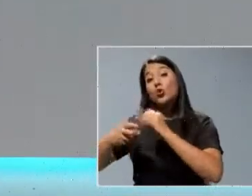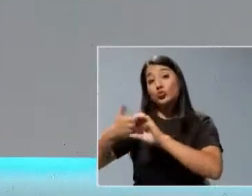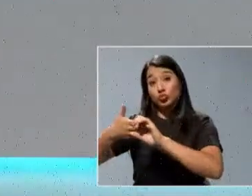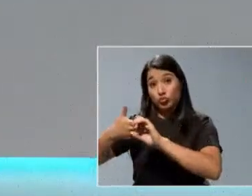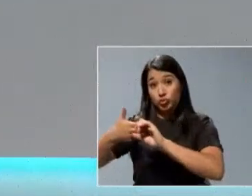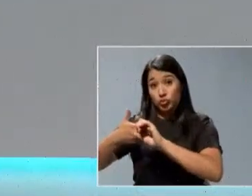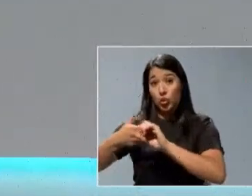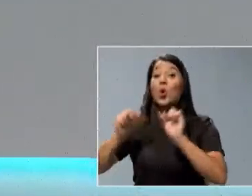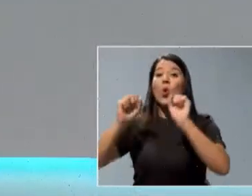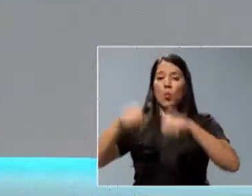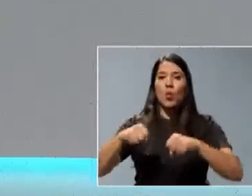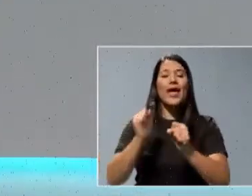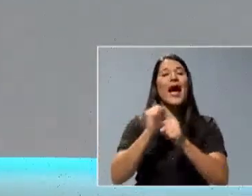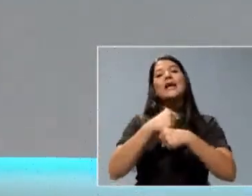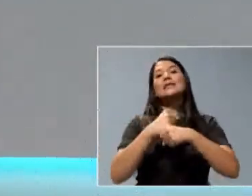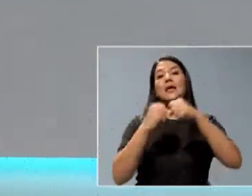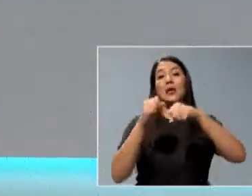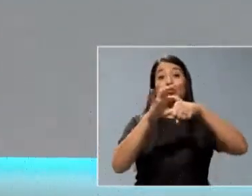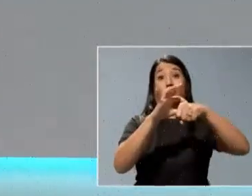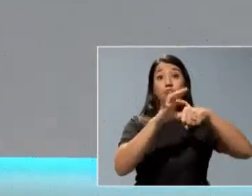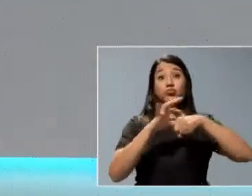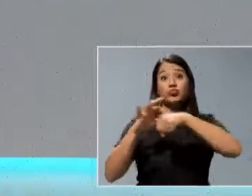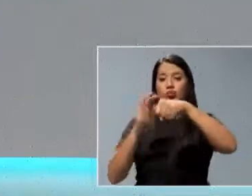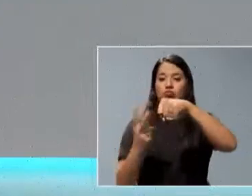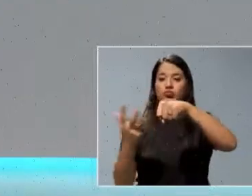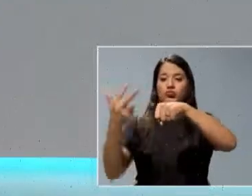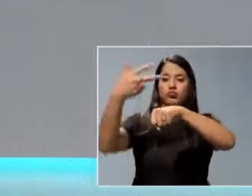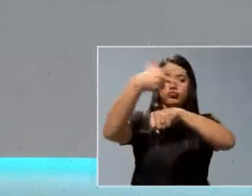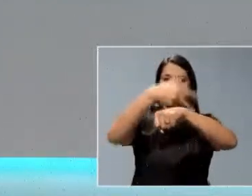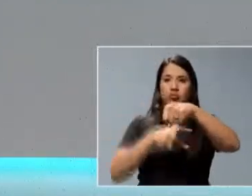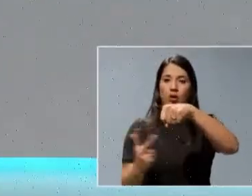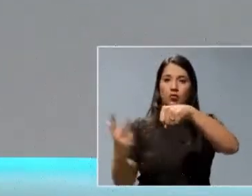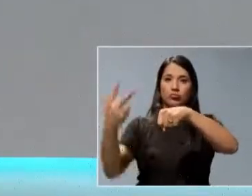al globo terráqueo por el Ecuador y podría también recorrer